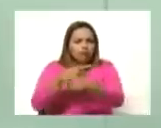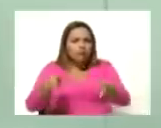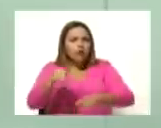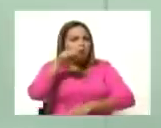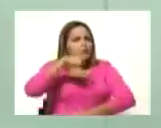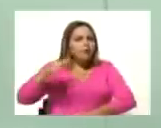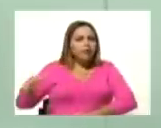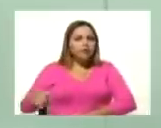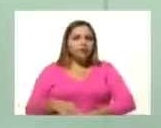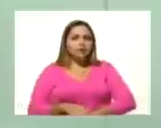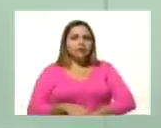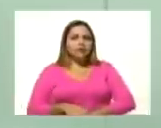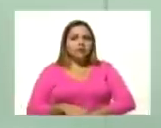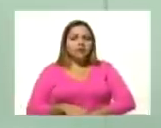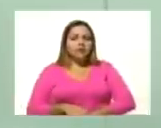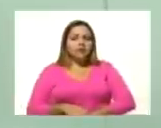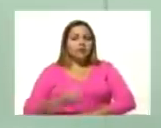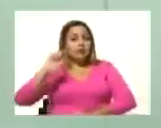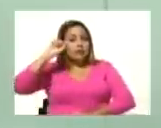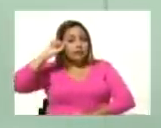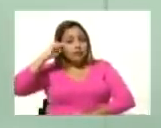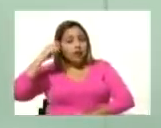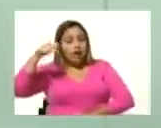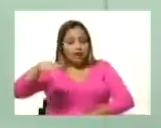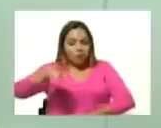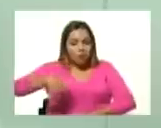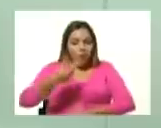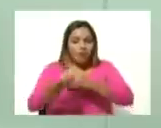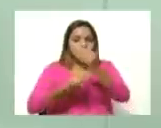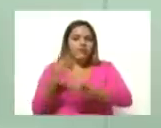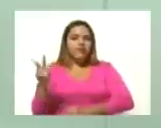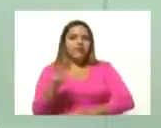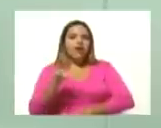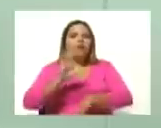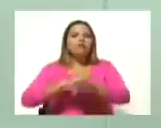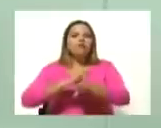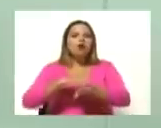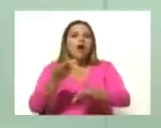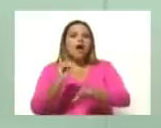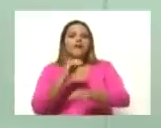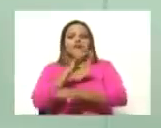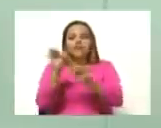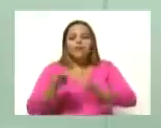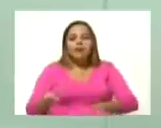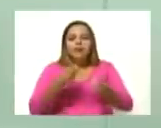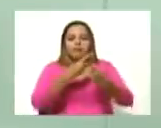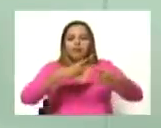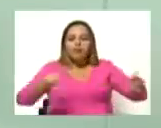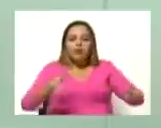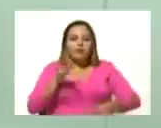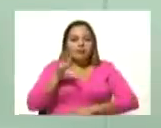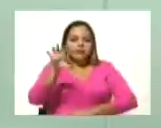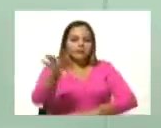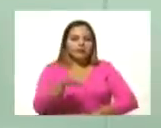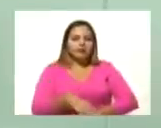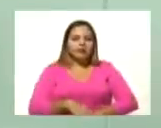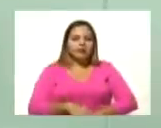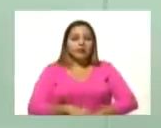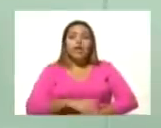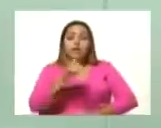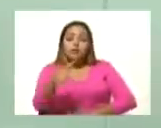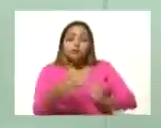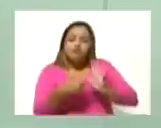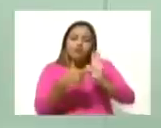pueblo, indicó que eso se puede lograr en Venezuela debido al modelo democrático del país y manifestó